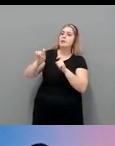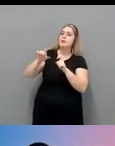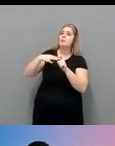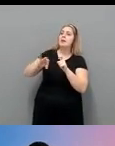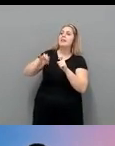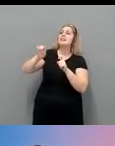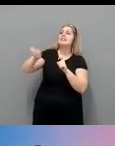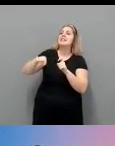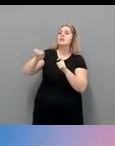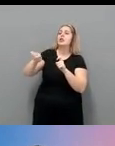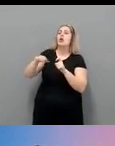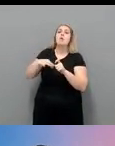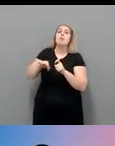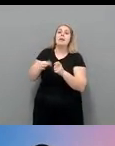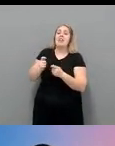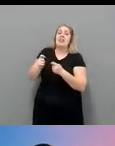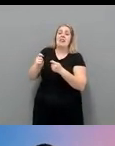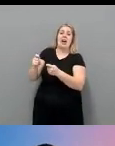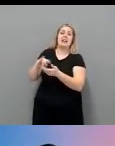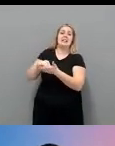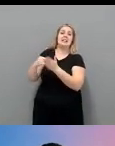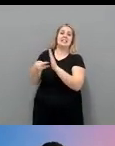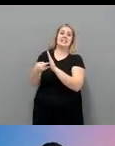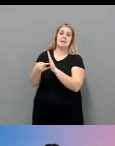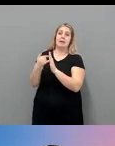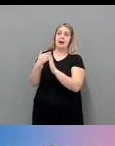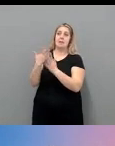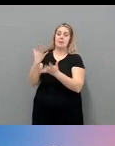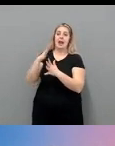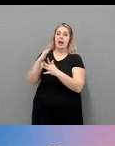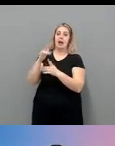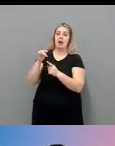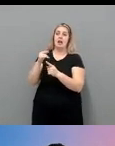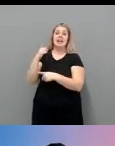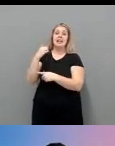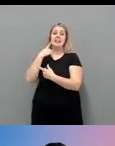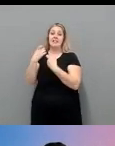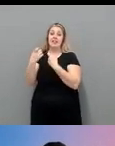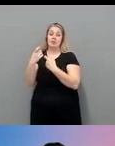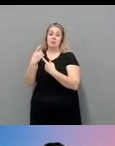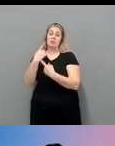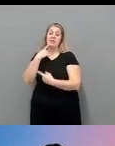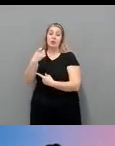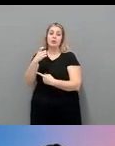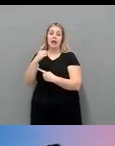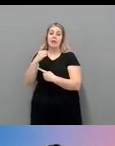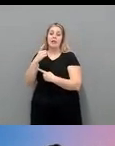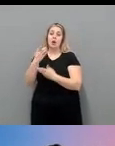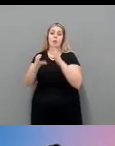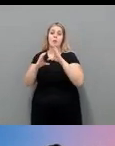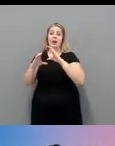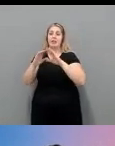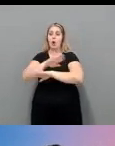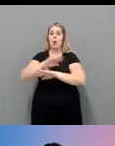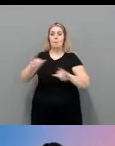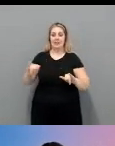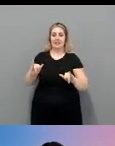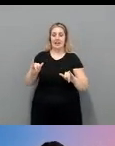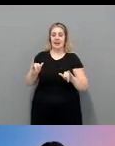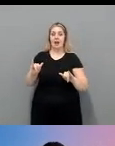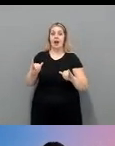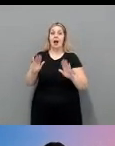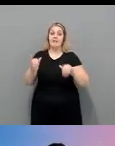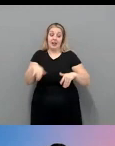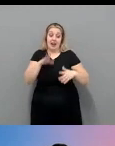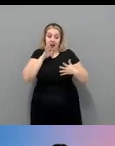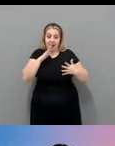les podía proveer de un sistema que compensara sus dificultades de comunicación. Algo que bueno, pues que hoy